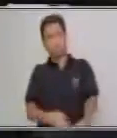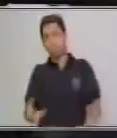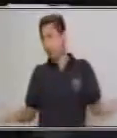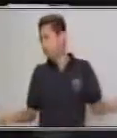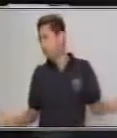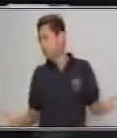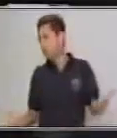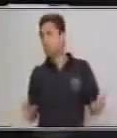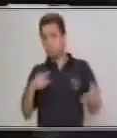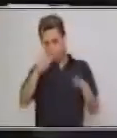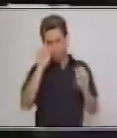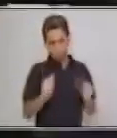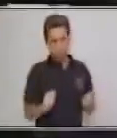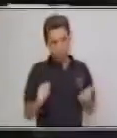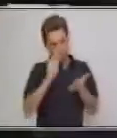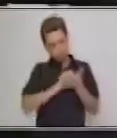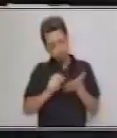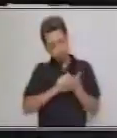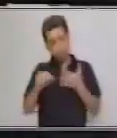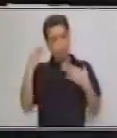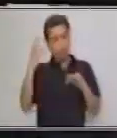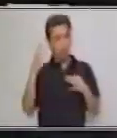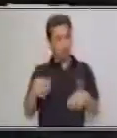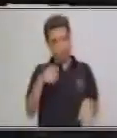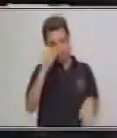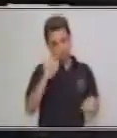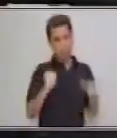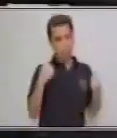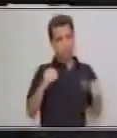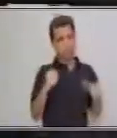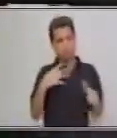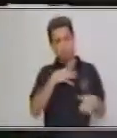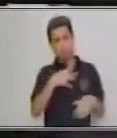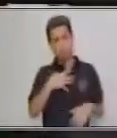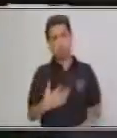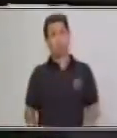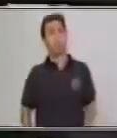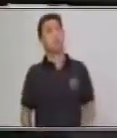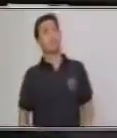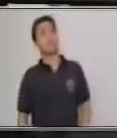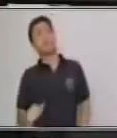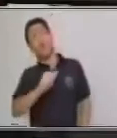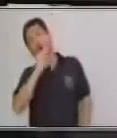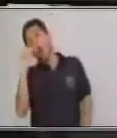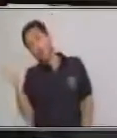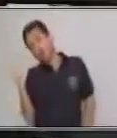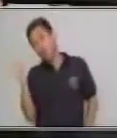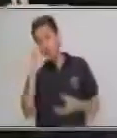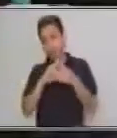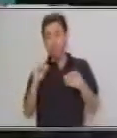lápiz y papel y escríbanlas. Otro cuento que también conocemos es el cuento de la lecherita.